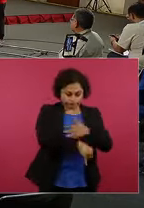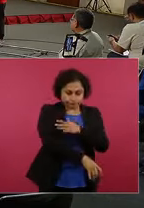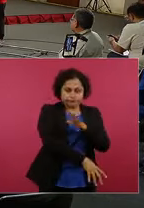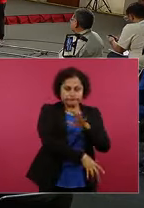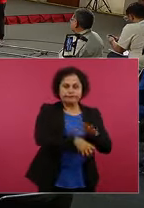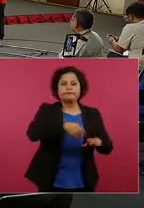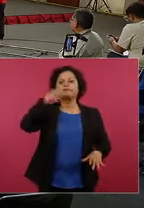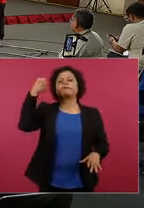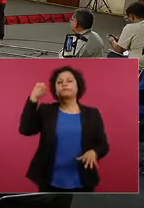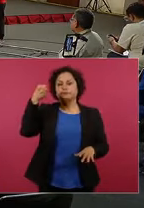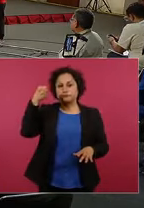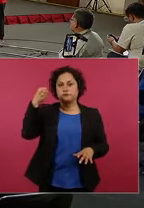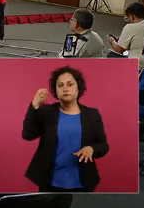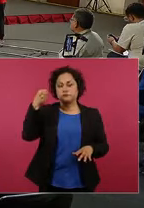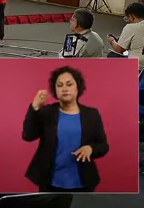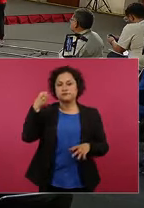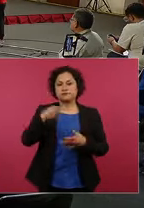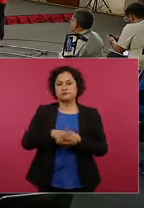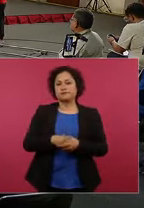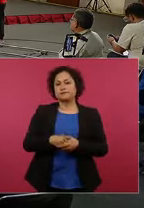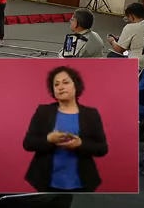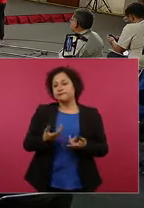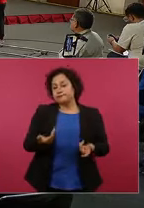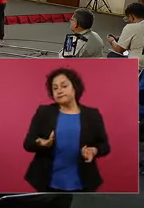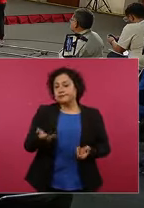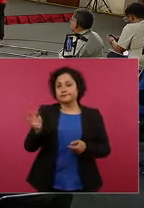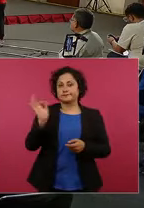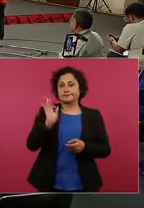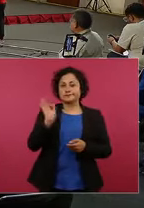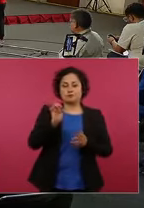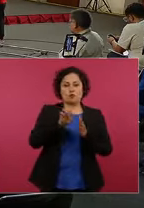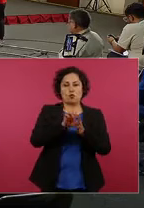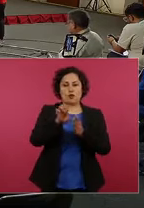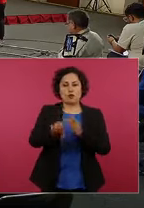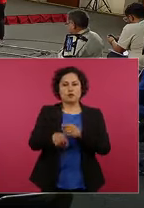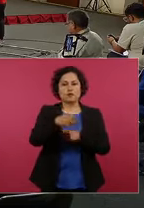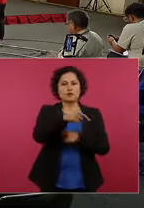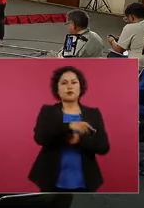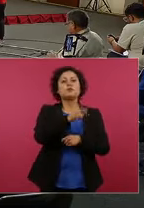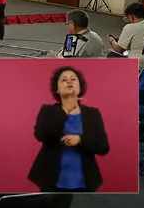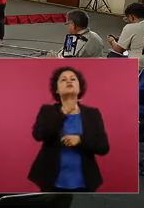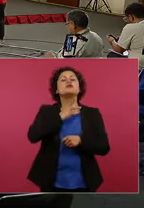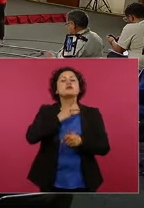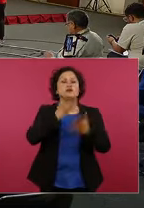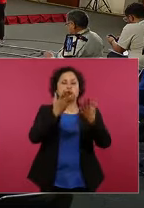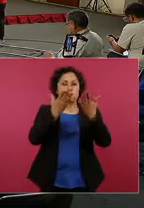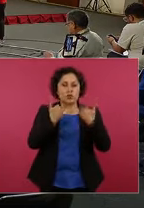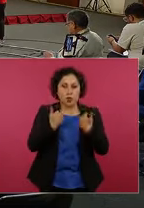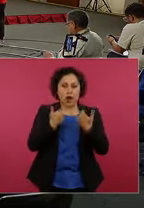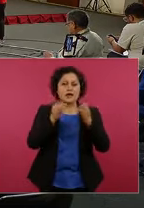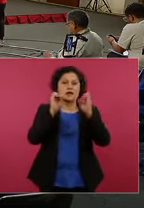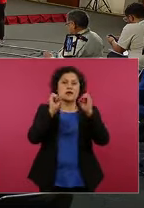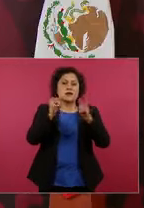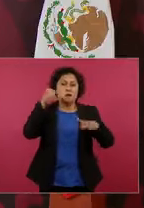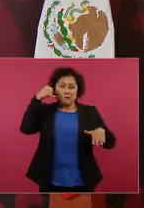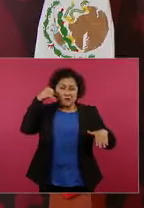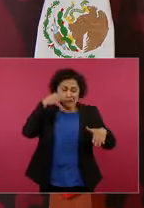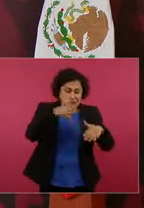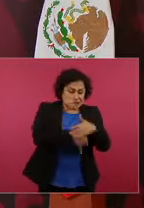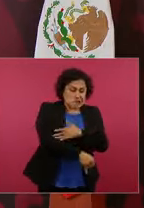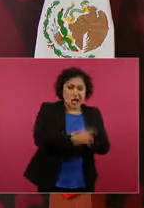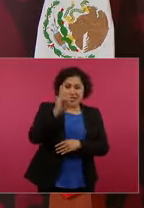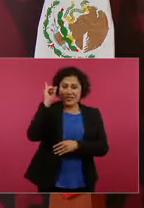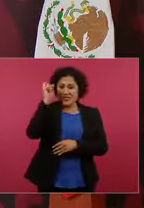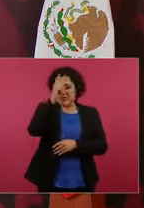Si no hay petróleo o cuesta mucho extraer ese